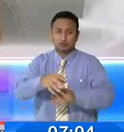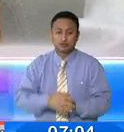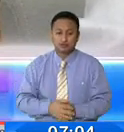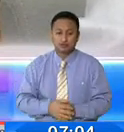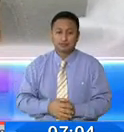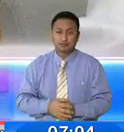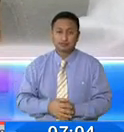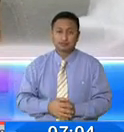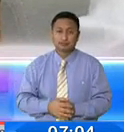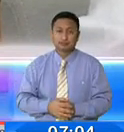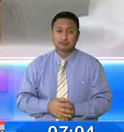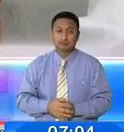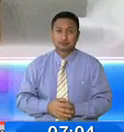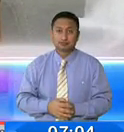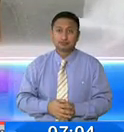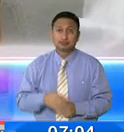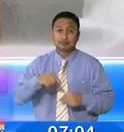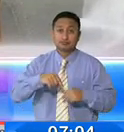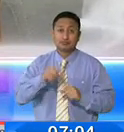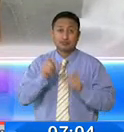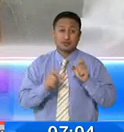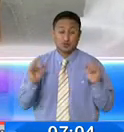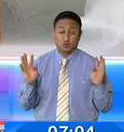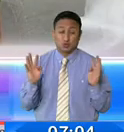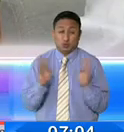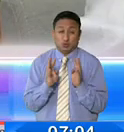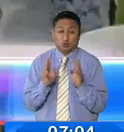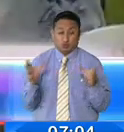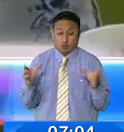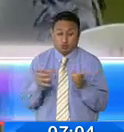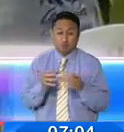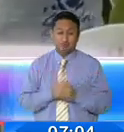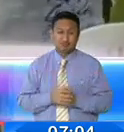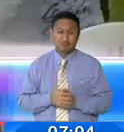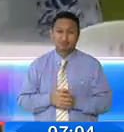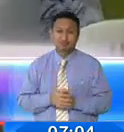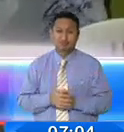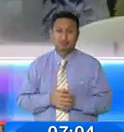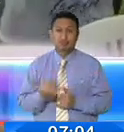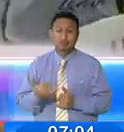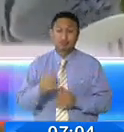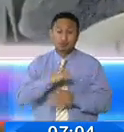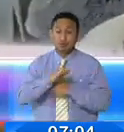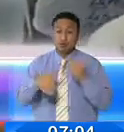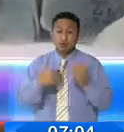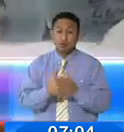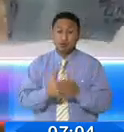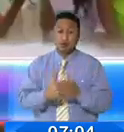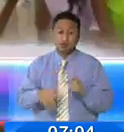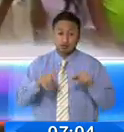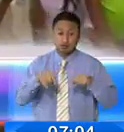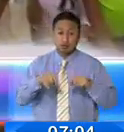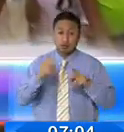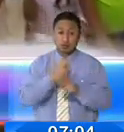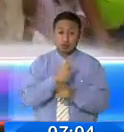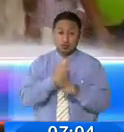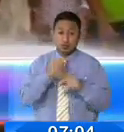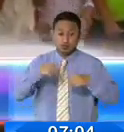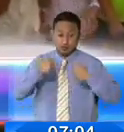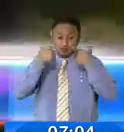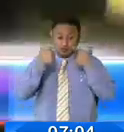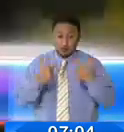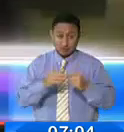haya arremolinamiento, no haya aglomeración. Y que están tomando todas las precauciones para monitorear